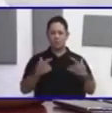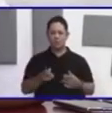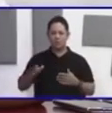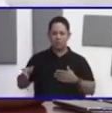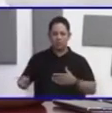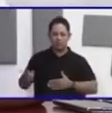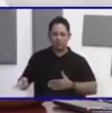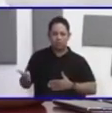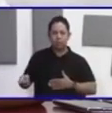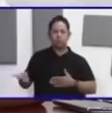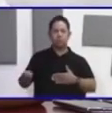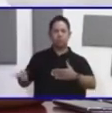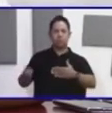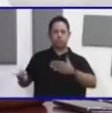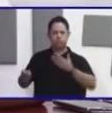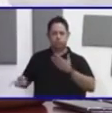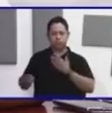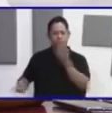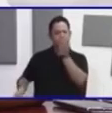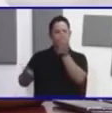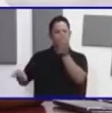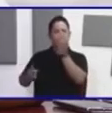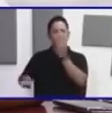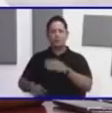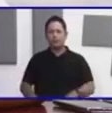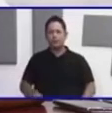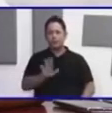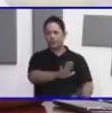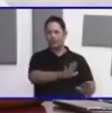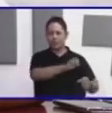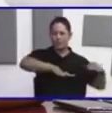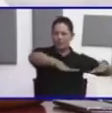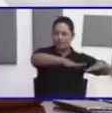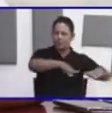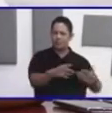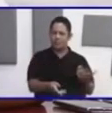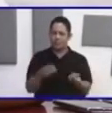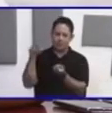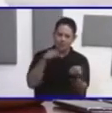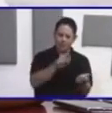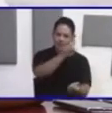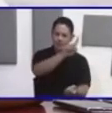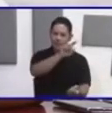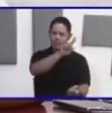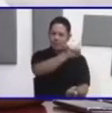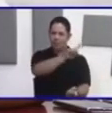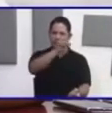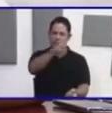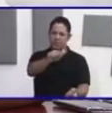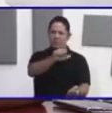respiradores, ventiladores. El otro departamento invirtió 110, 115 millones. Yo quiero decirles